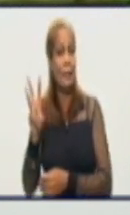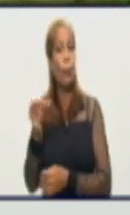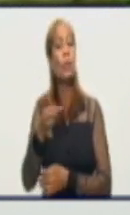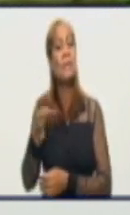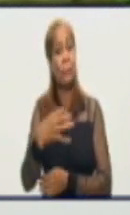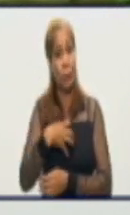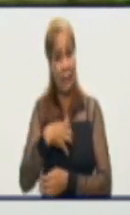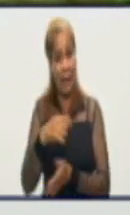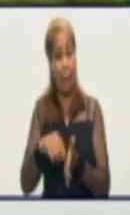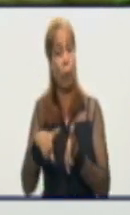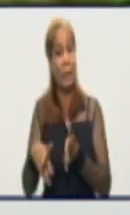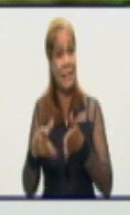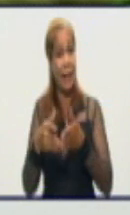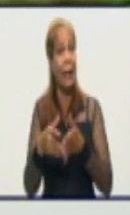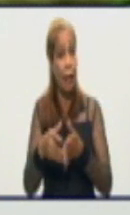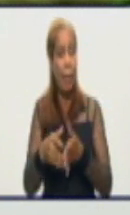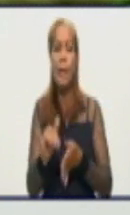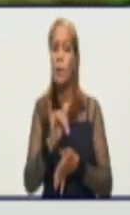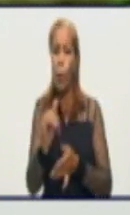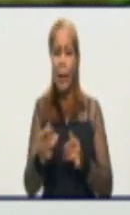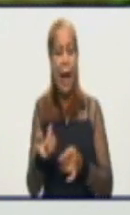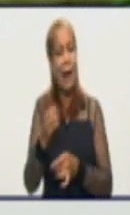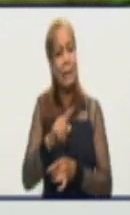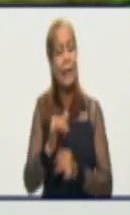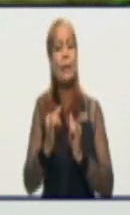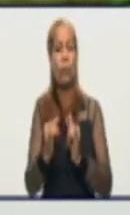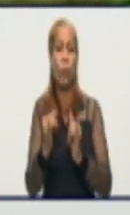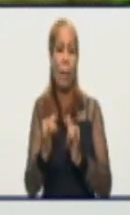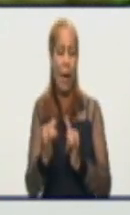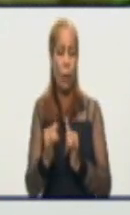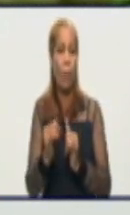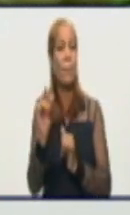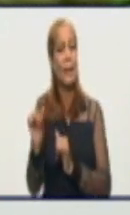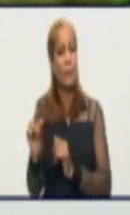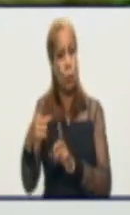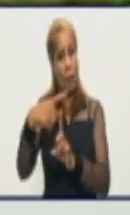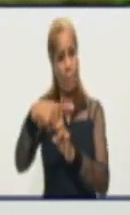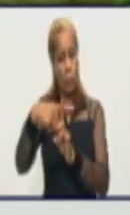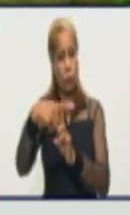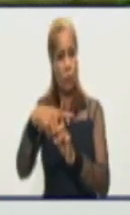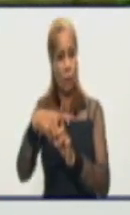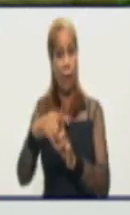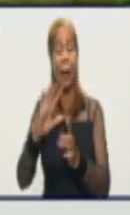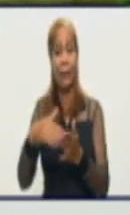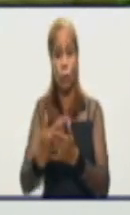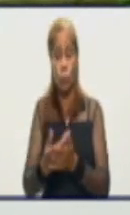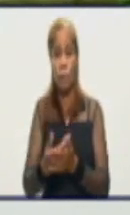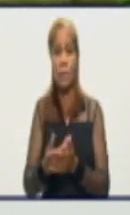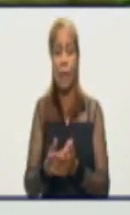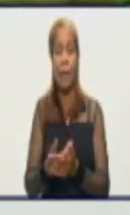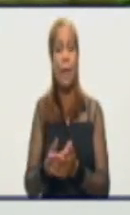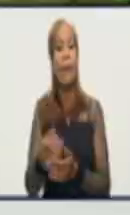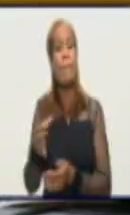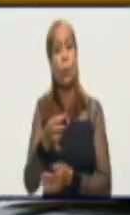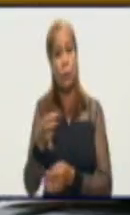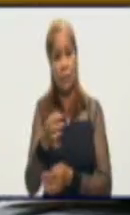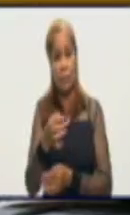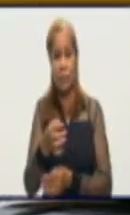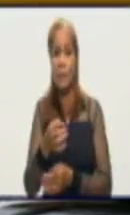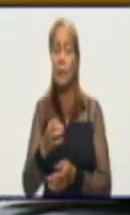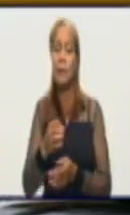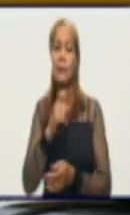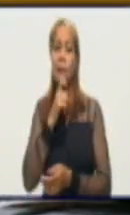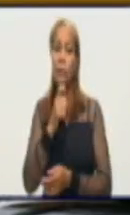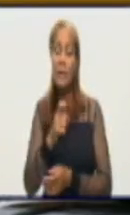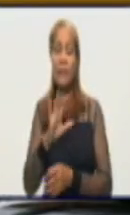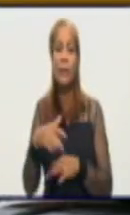provincia notificaron casos ayer. Municipios muy complejos como el municipio Niquero, el